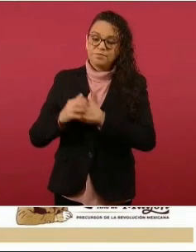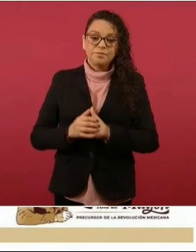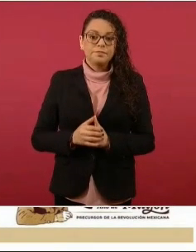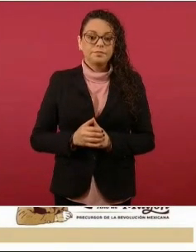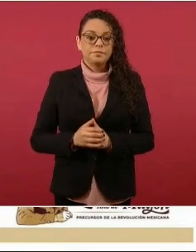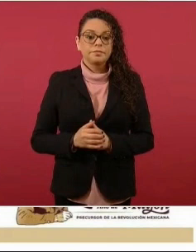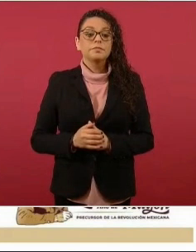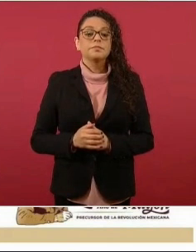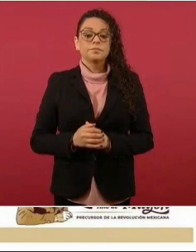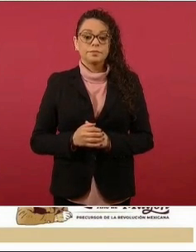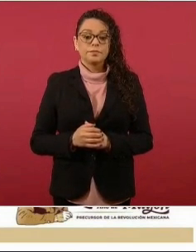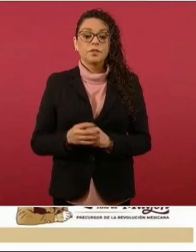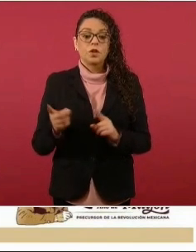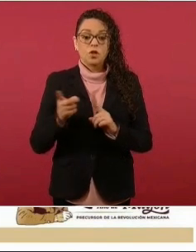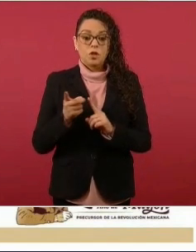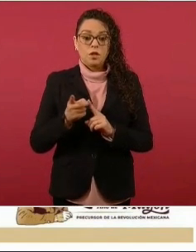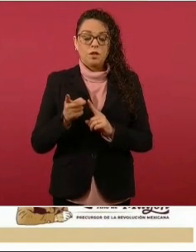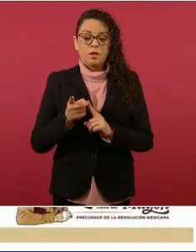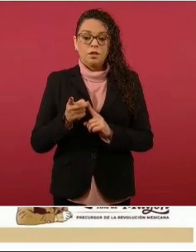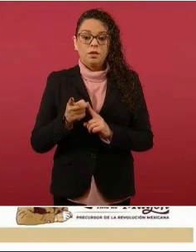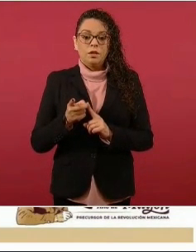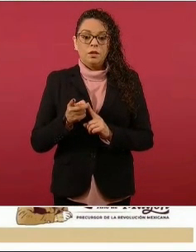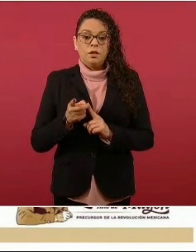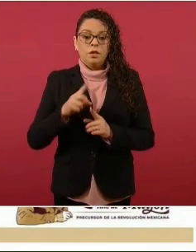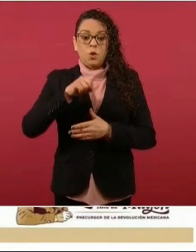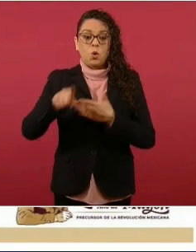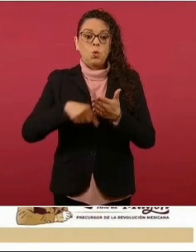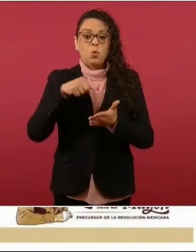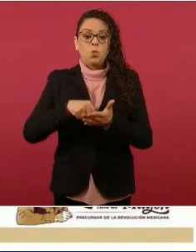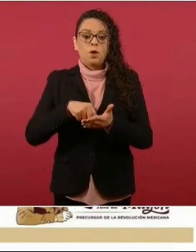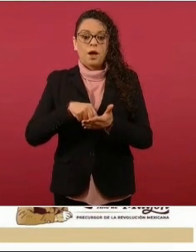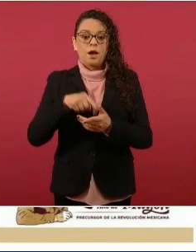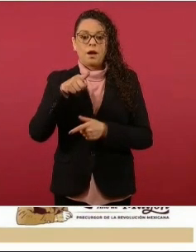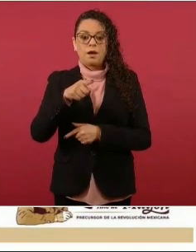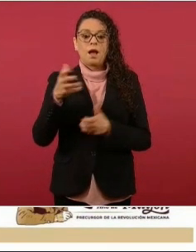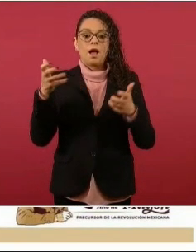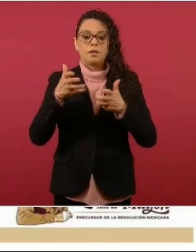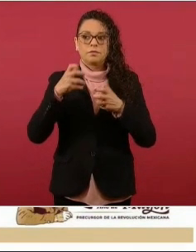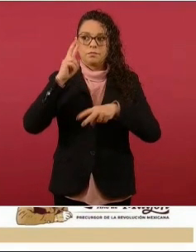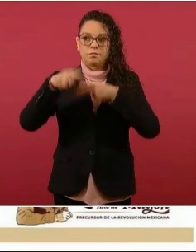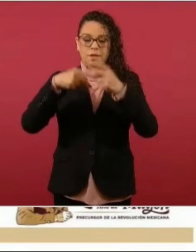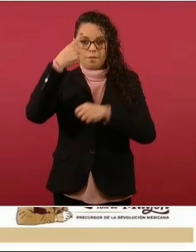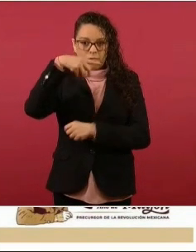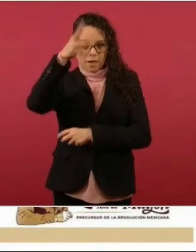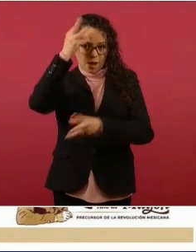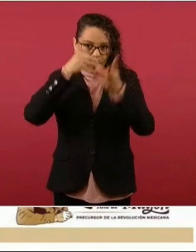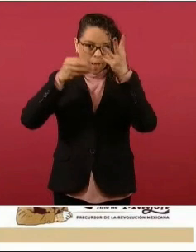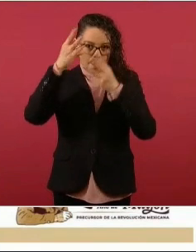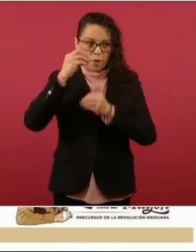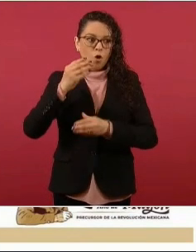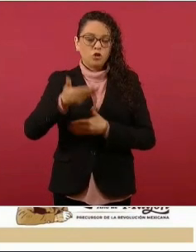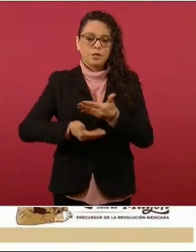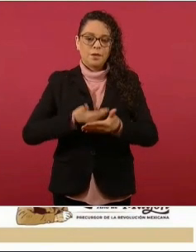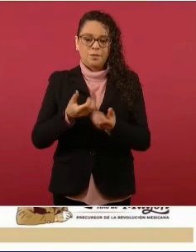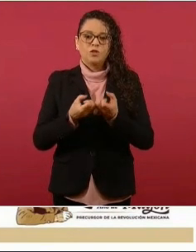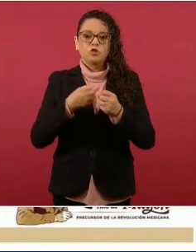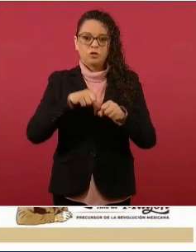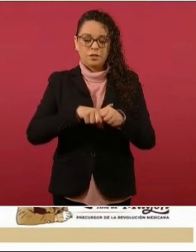unidad médica donde desarrollarán su pasantía o su servicio social.